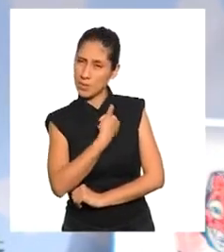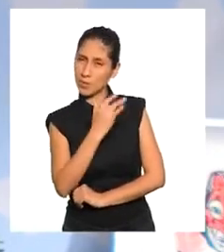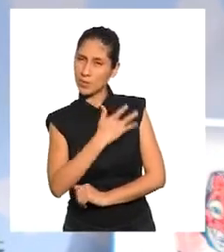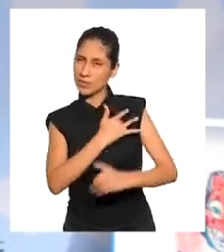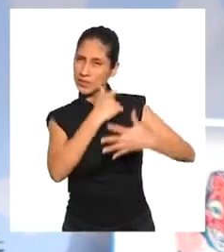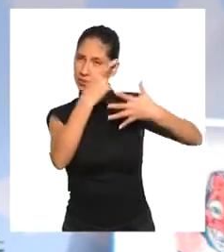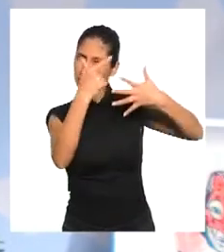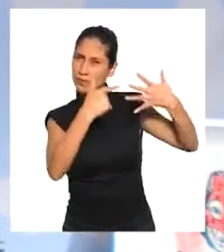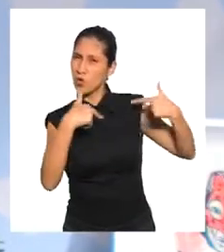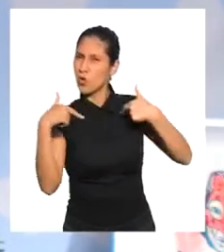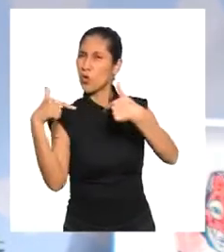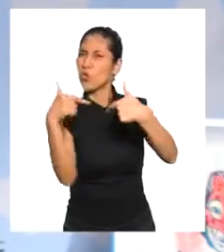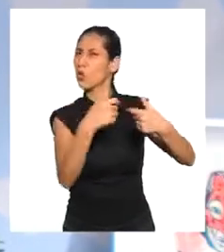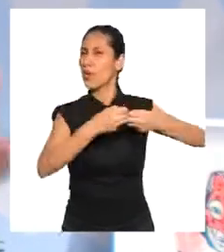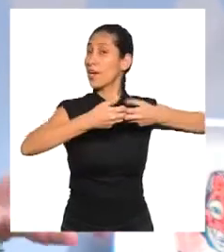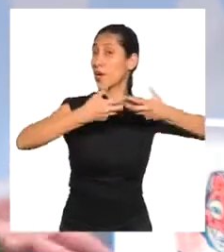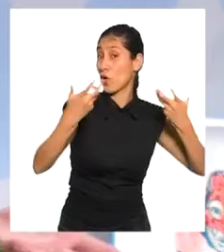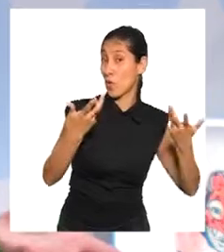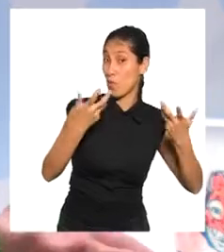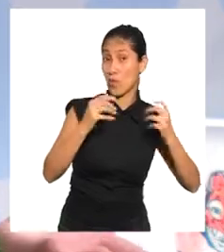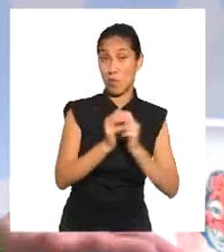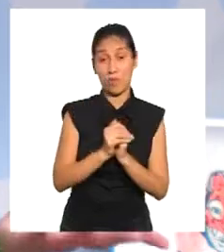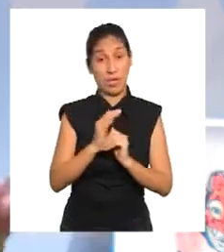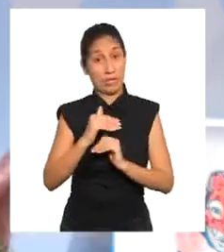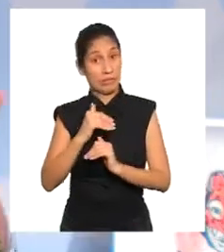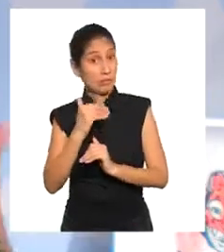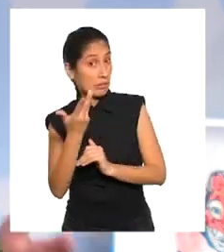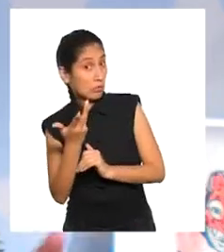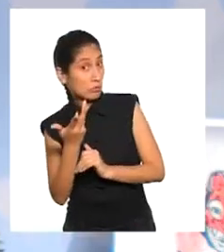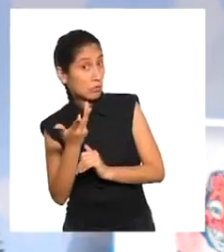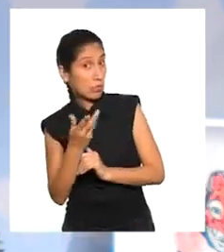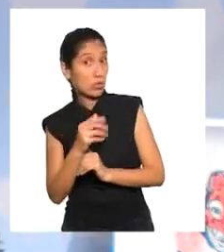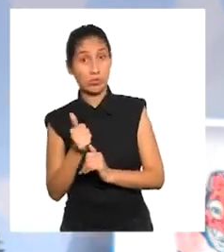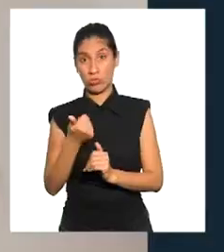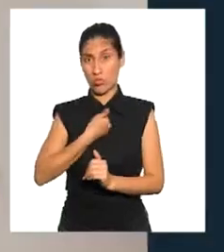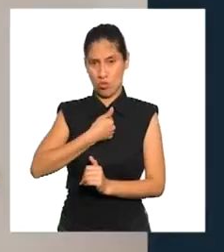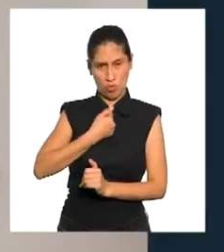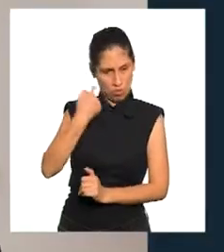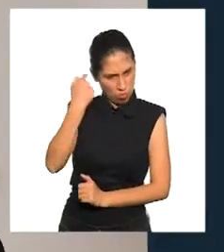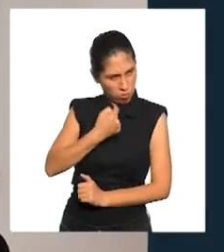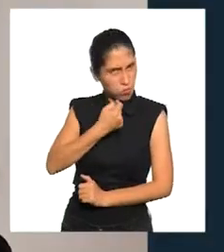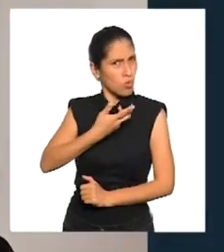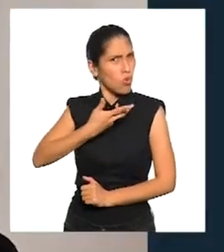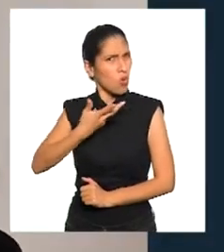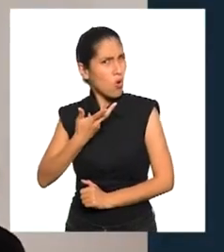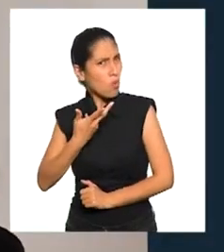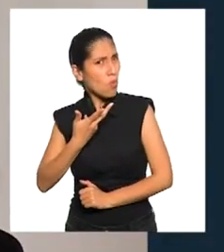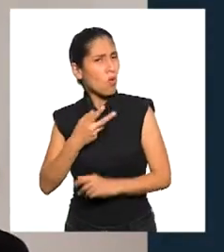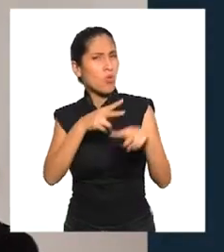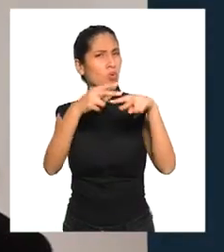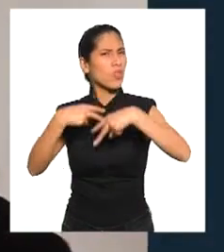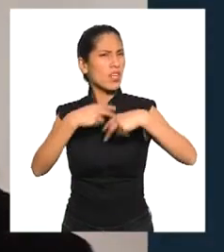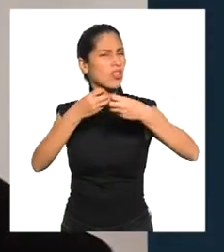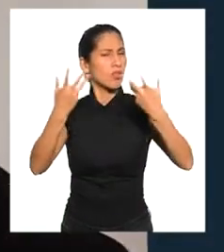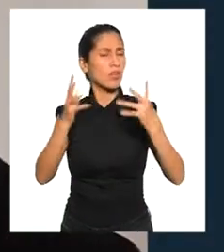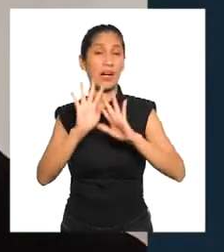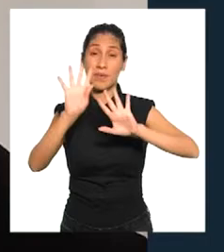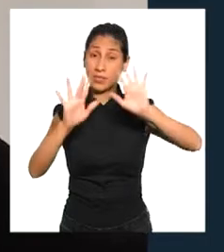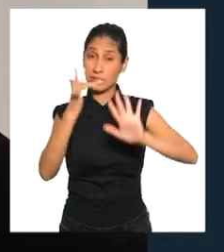emoción se nos desborda, para que no nos afecte ni afecte a las demás personas? Cuando una emoción nos